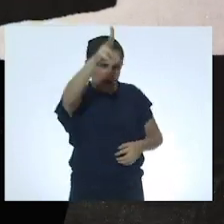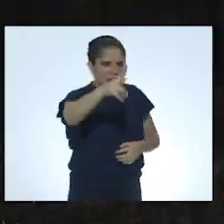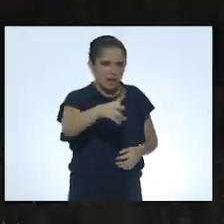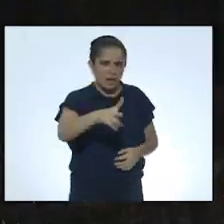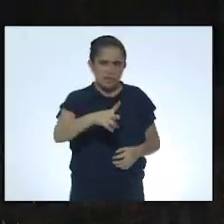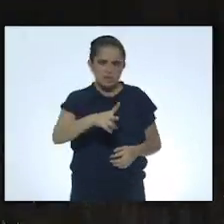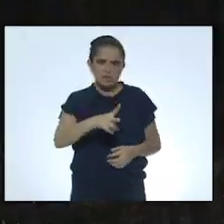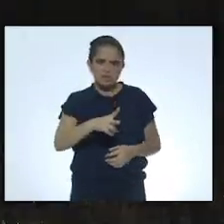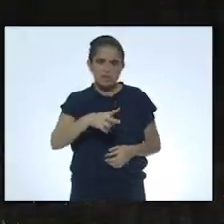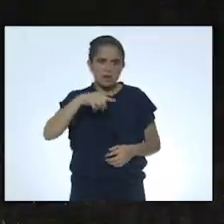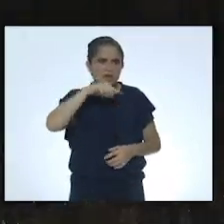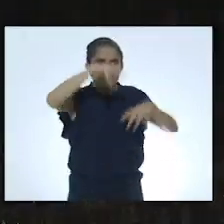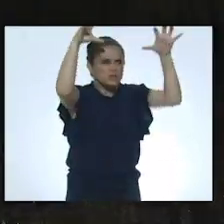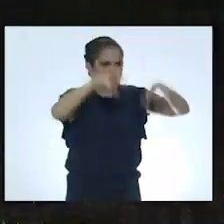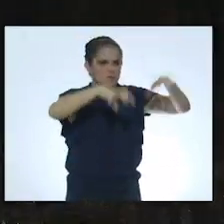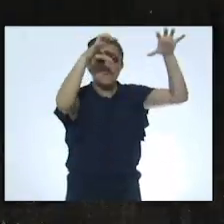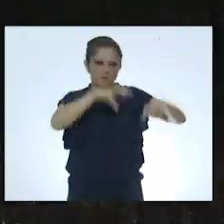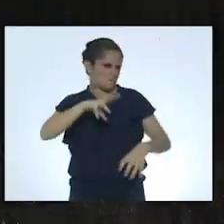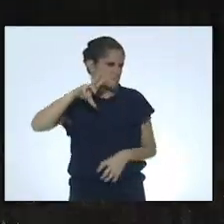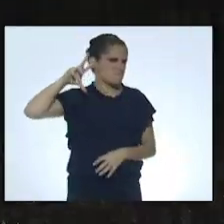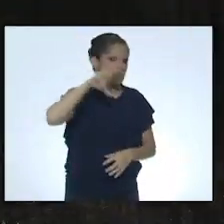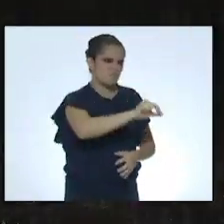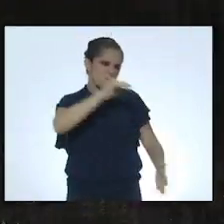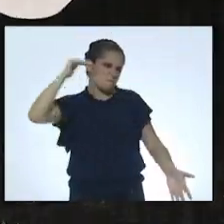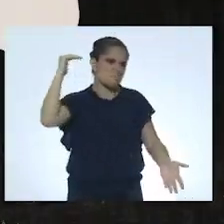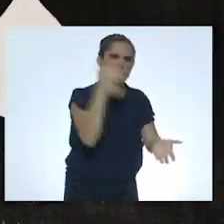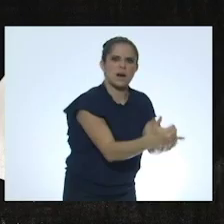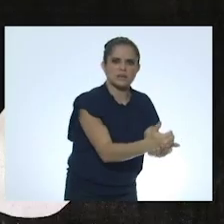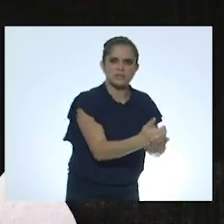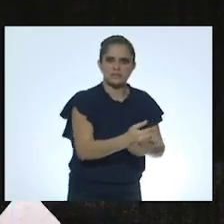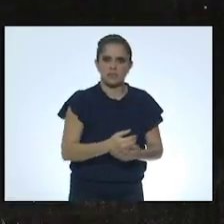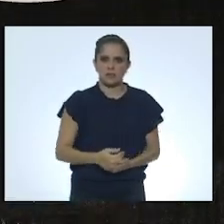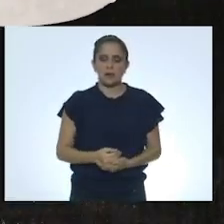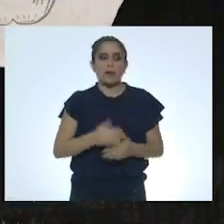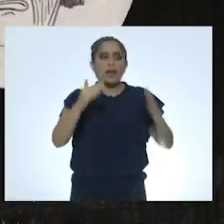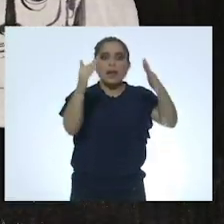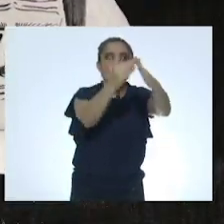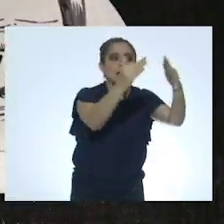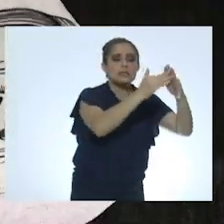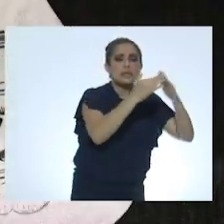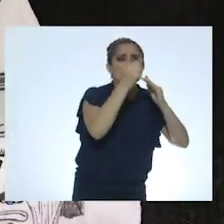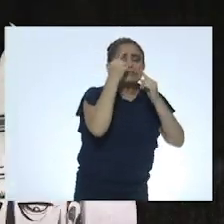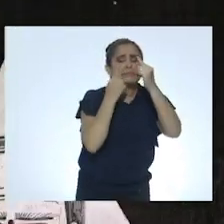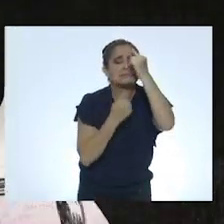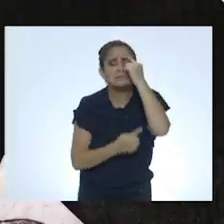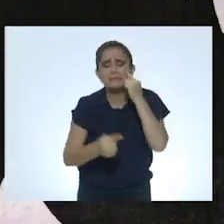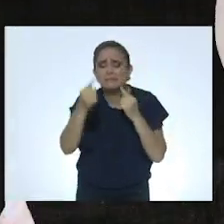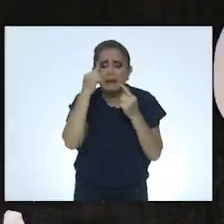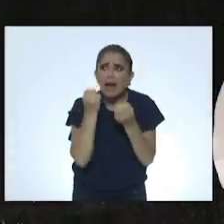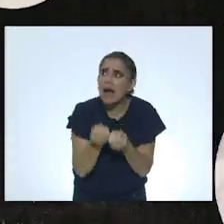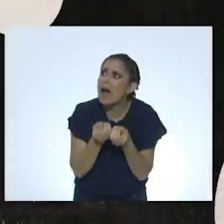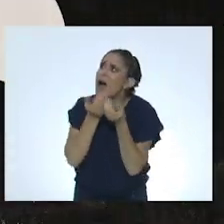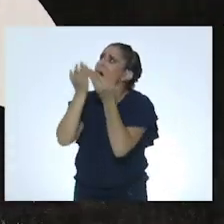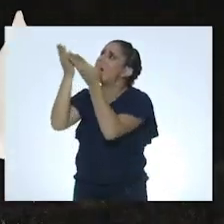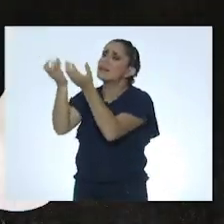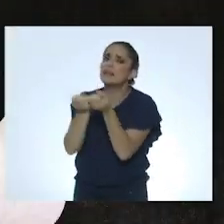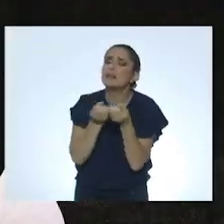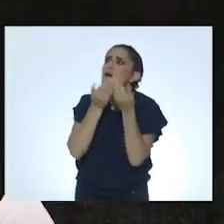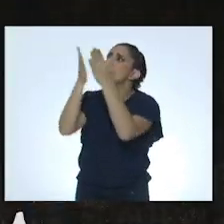sigue. Kirabin ni que, pi inakan esa luz pidoka, dikadi kayaban esa